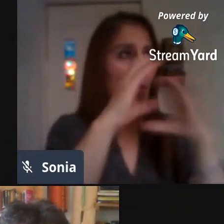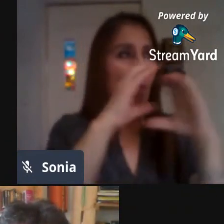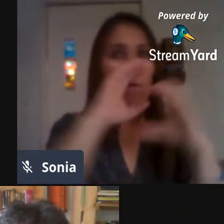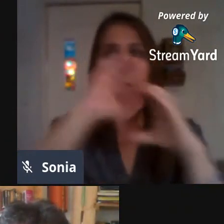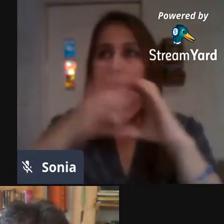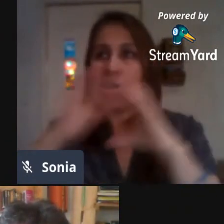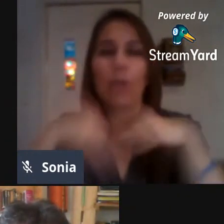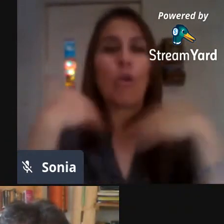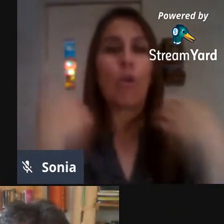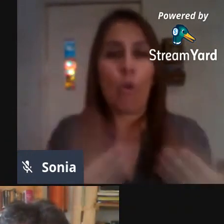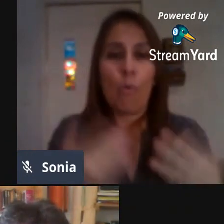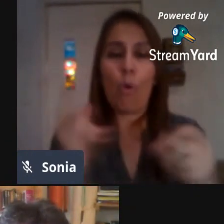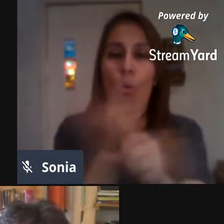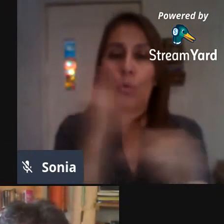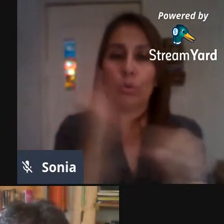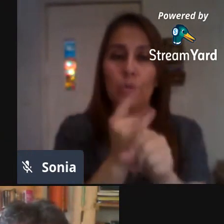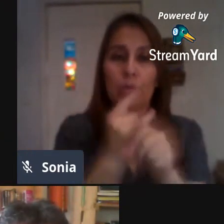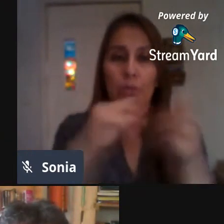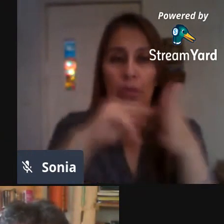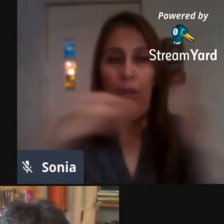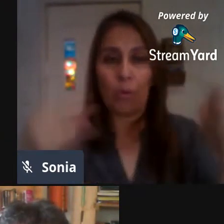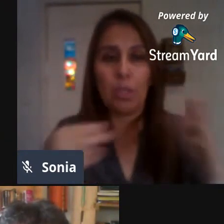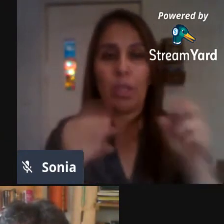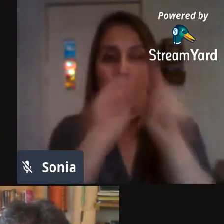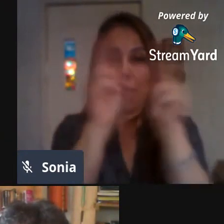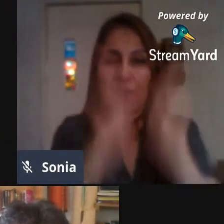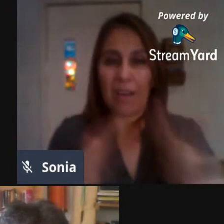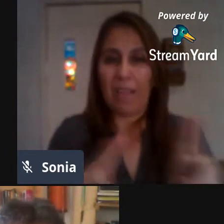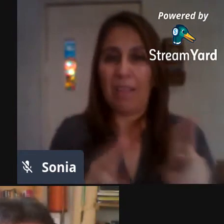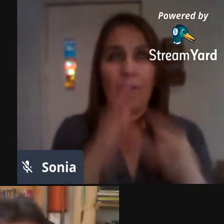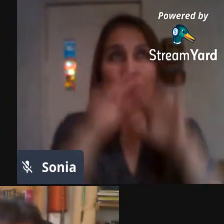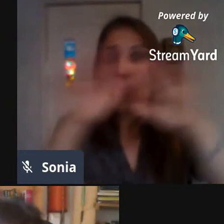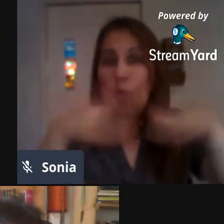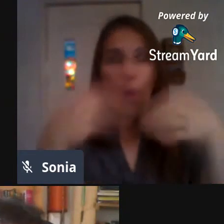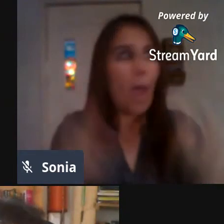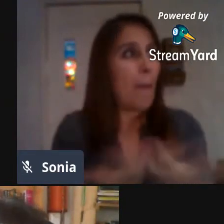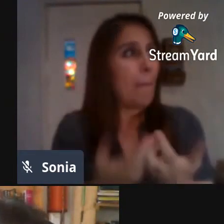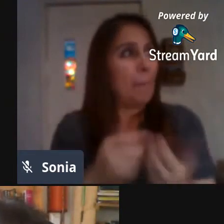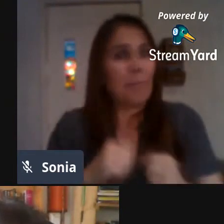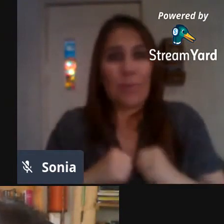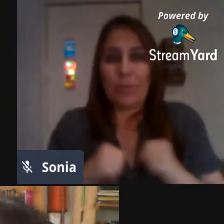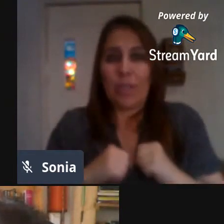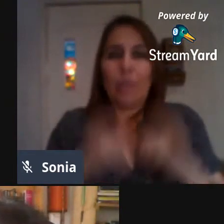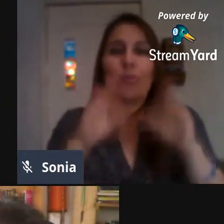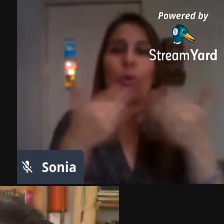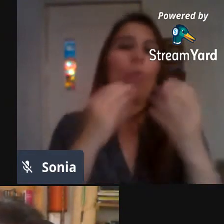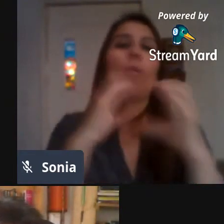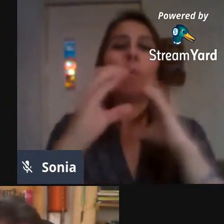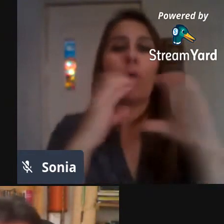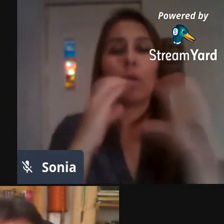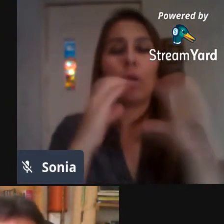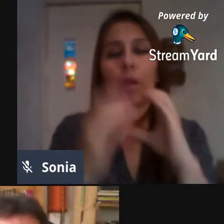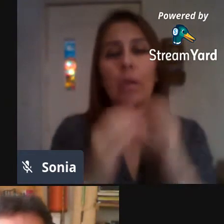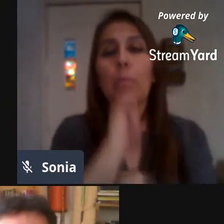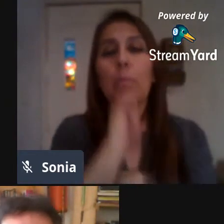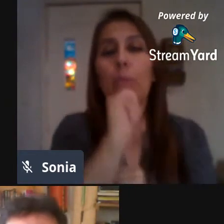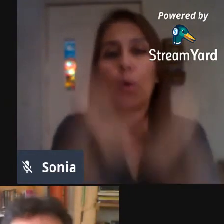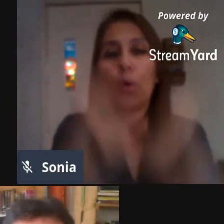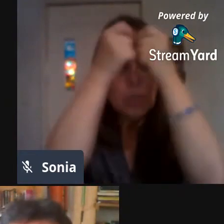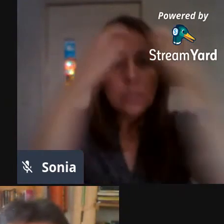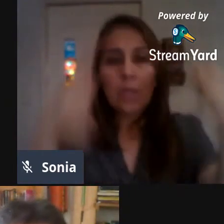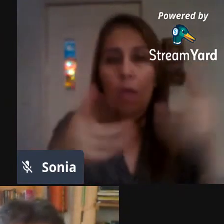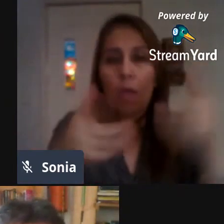través de todos estos aparatos tecnológicos sí y más aún en medio de un estado que no ofreciera las vidas donde se